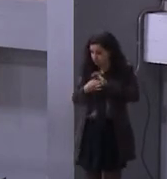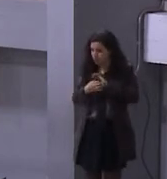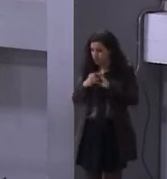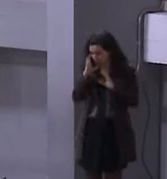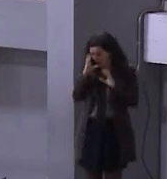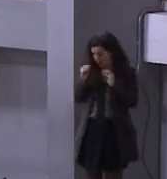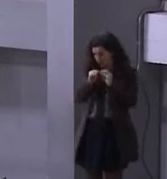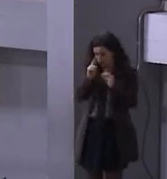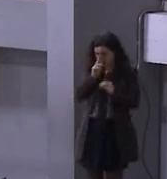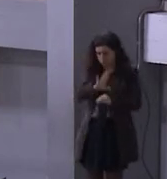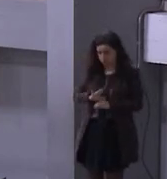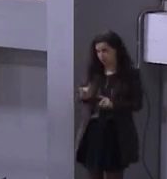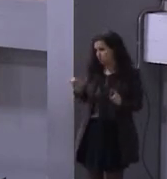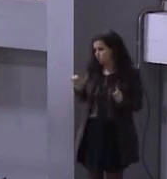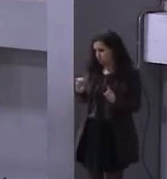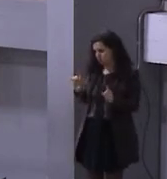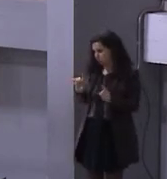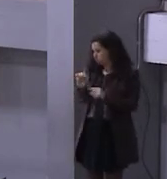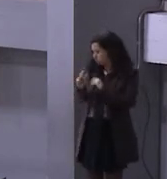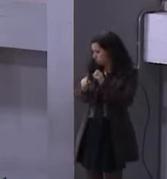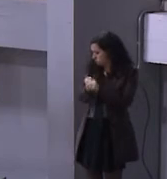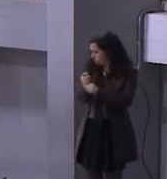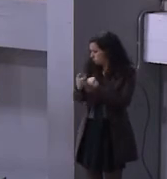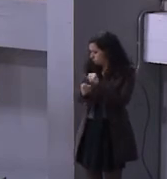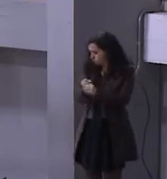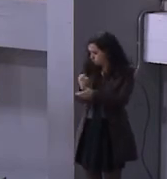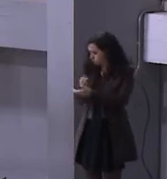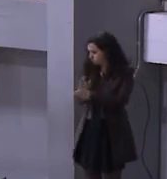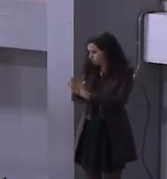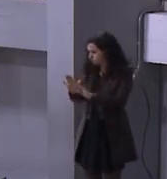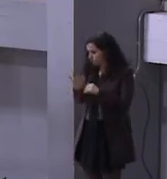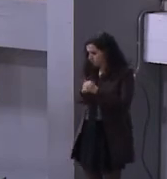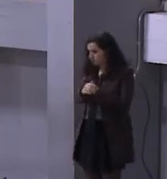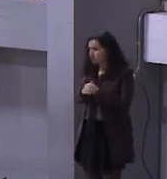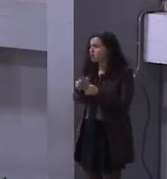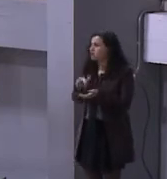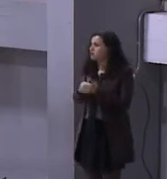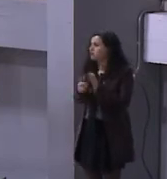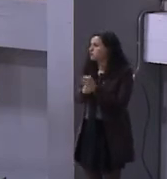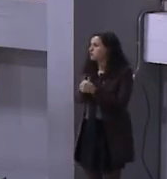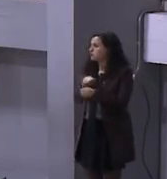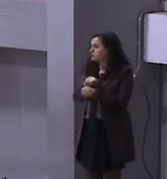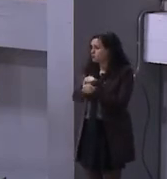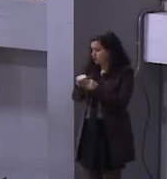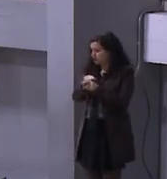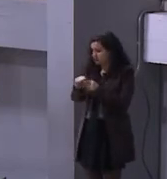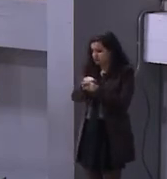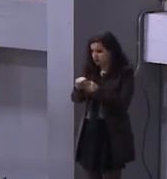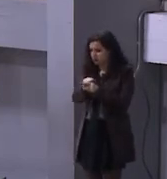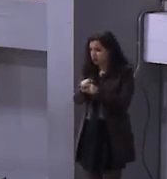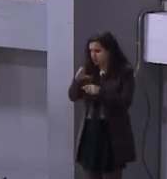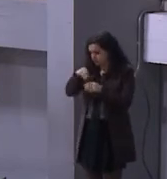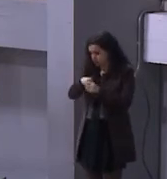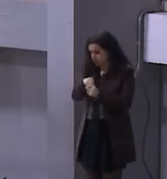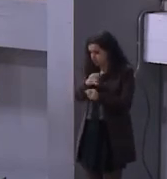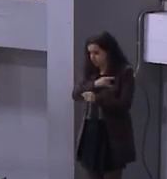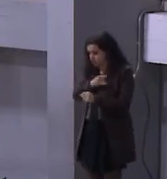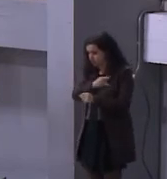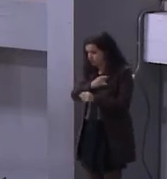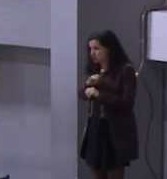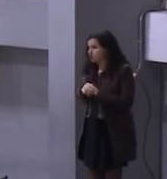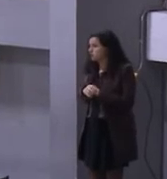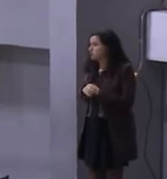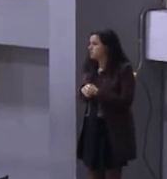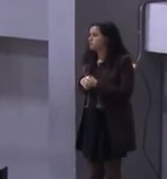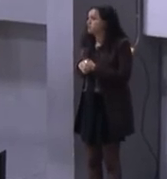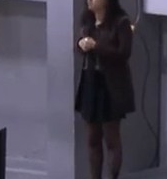acuerdo nacional. No, cada año eso ocurre. Digamos que es un ejercicio que ya estaba en la universidad. La Asociación